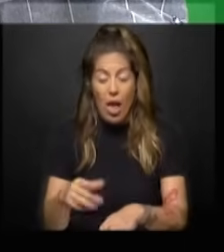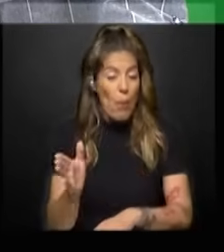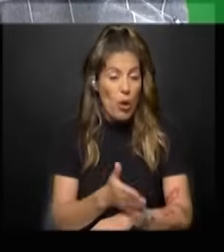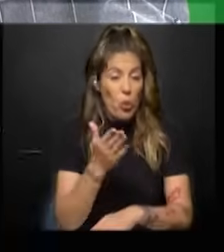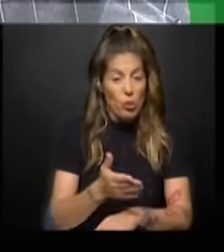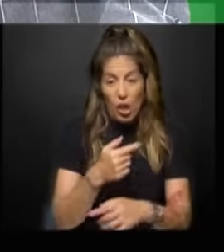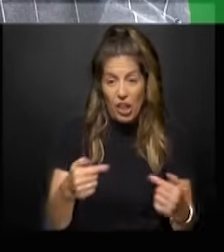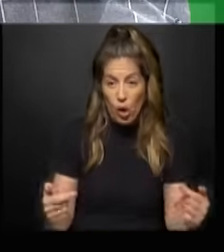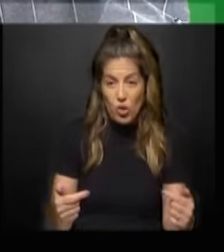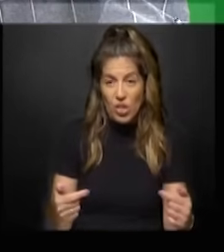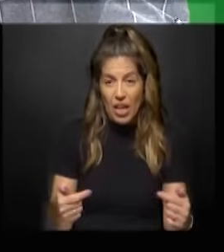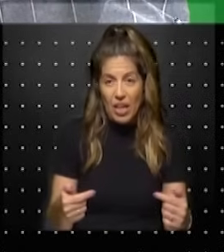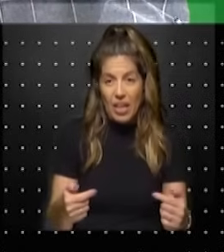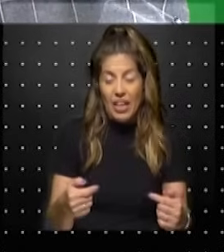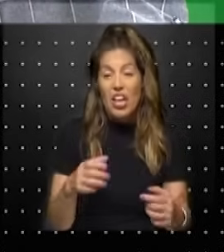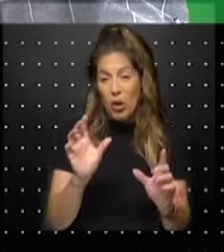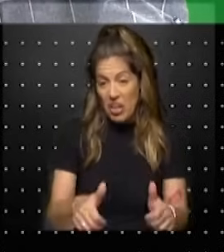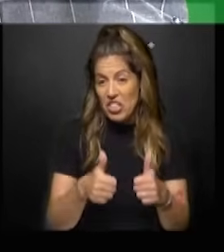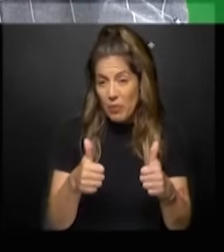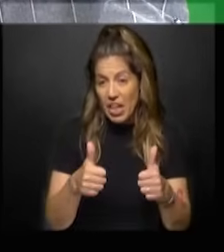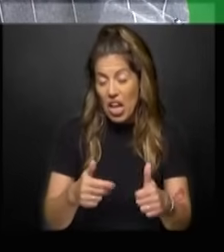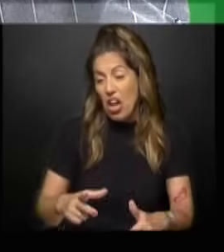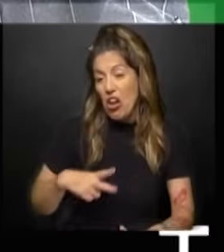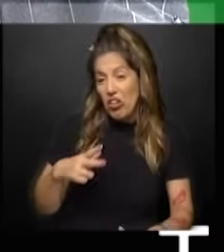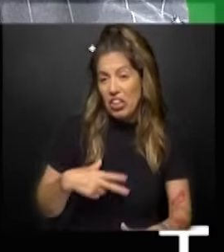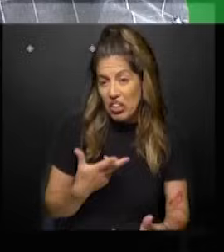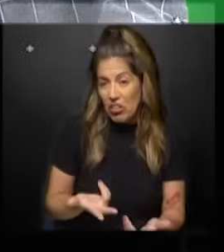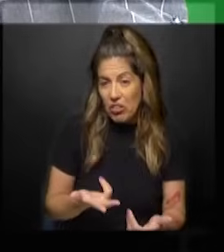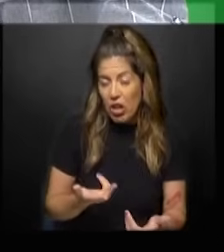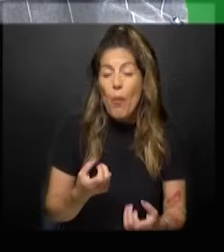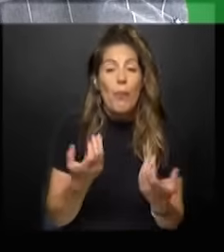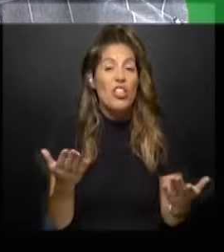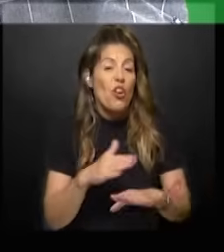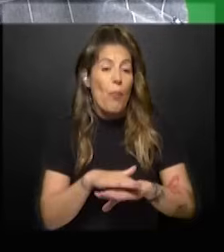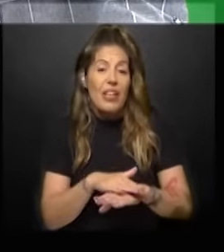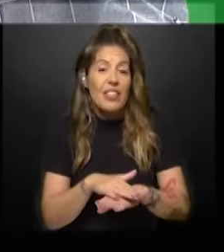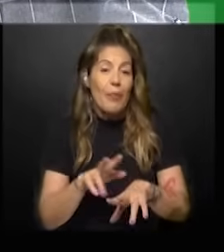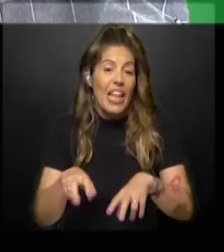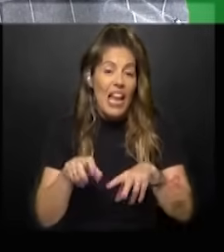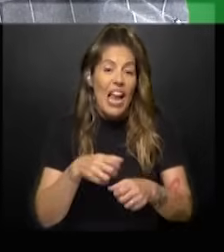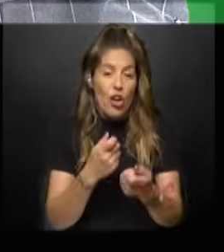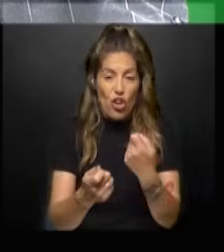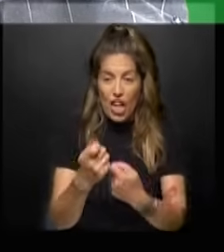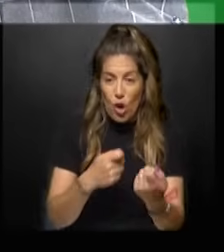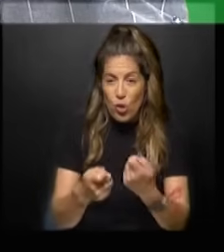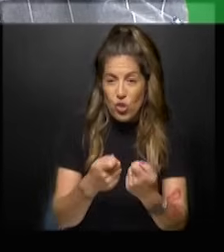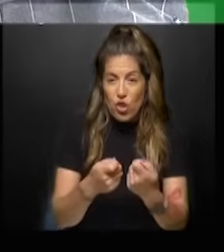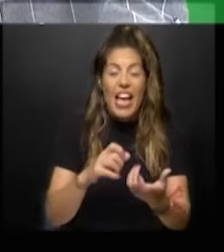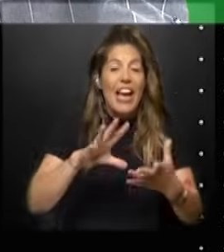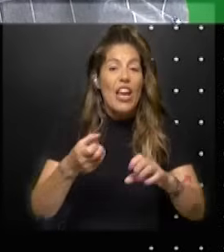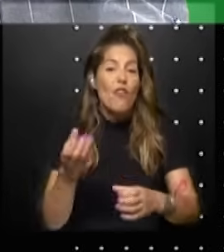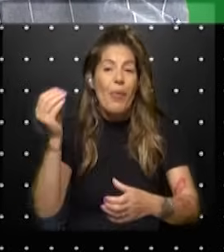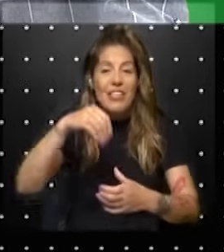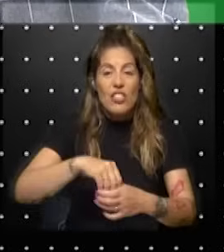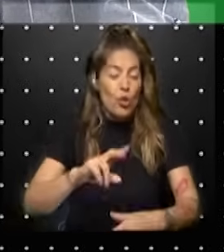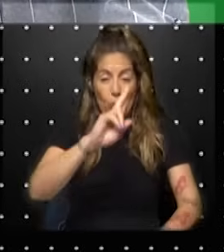materia prima. Que los que les vaya bien sean los maya oro. Que, por lo tanto, es básicamente el agronegocio. Que es la forma de inserción